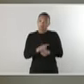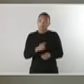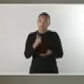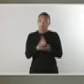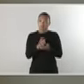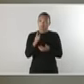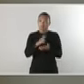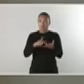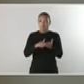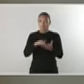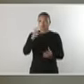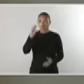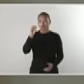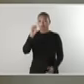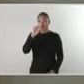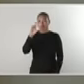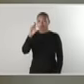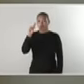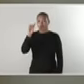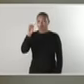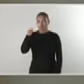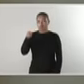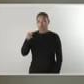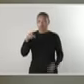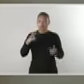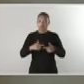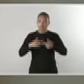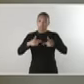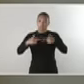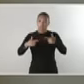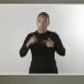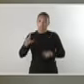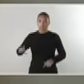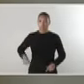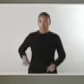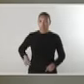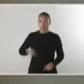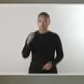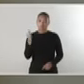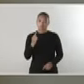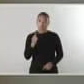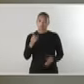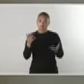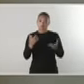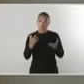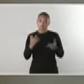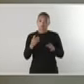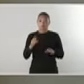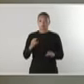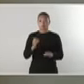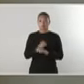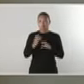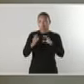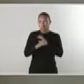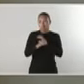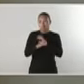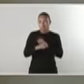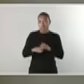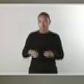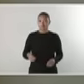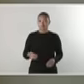en la corrupción generada por un gobernante que se ha caracterizado